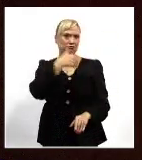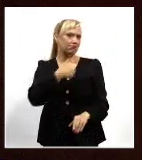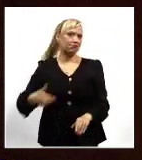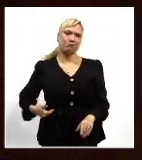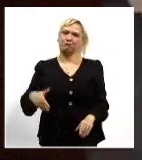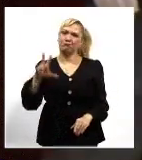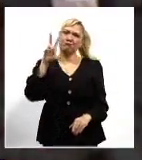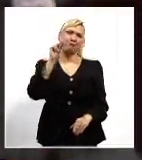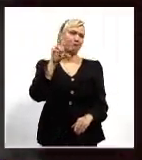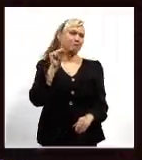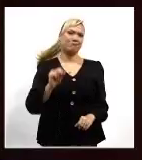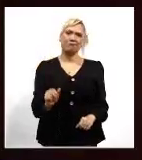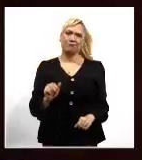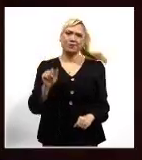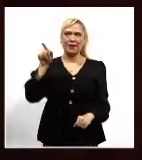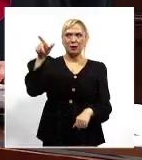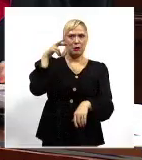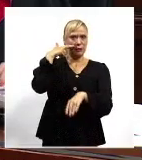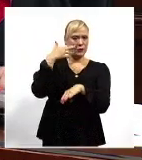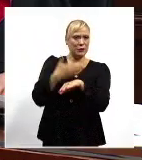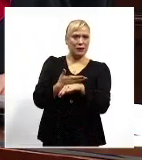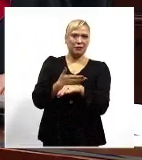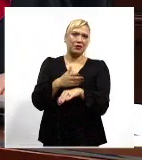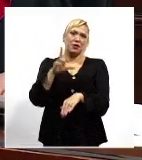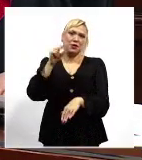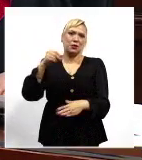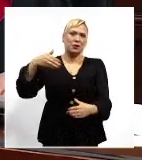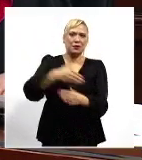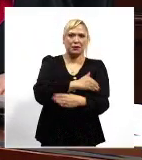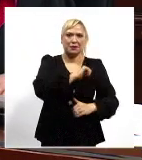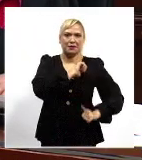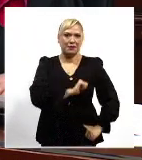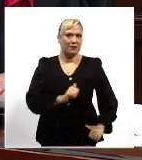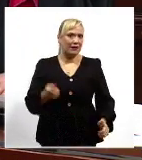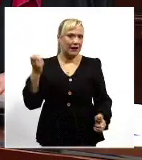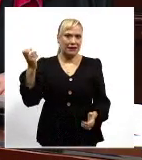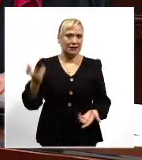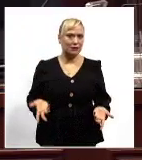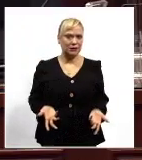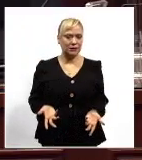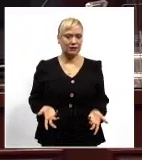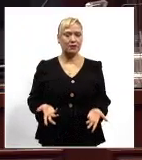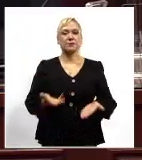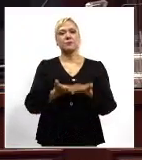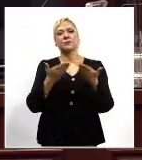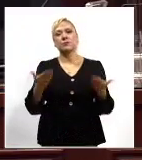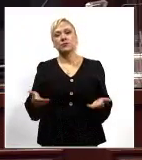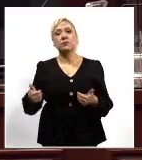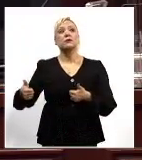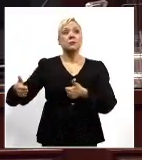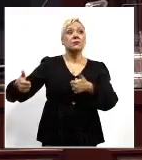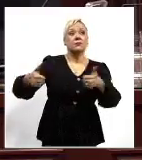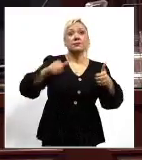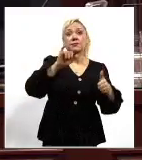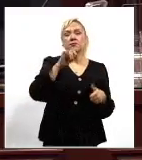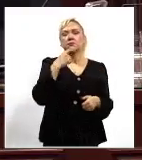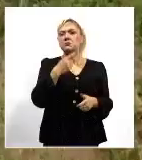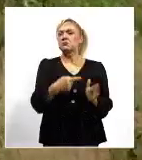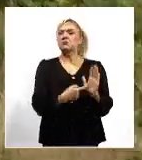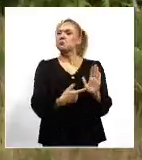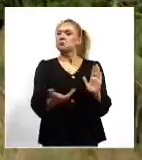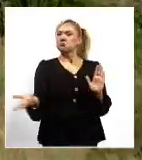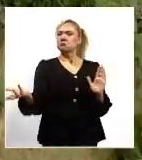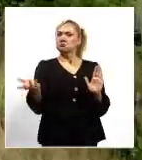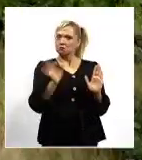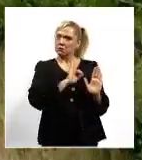a través de sus facultades administrativas. Quienes votaron porque el acuerdo era válido aseguraron que no impedía ejercer